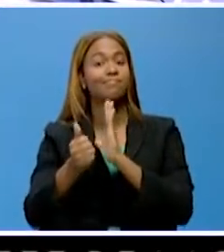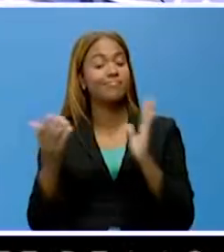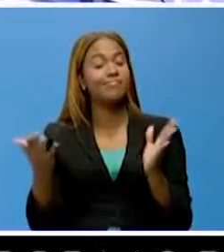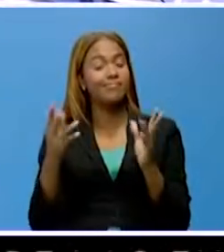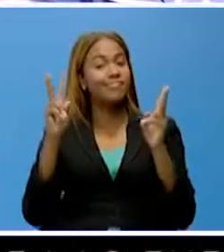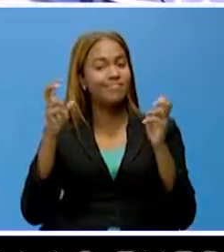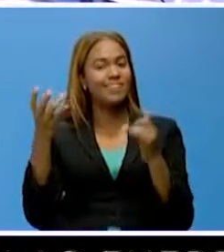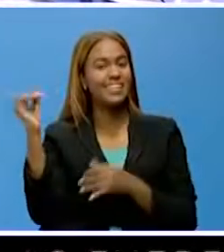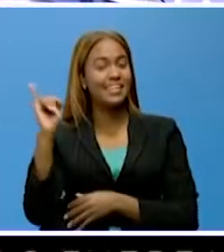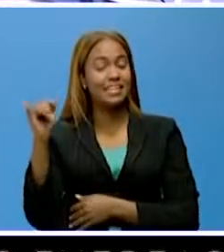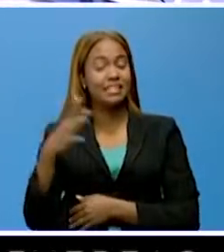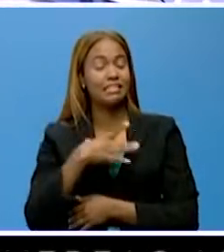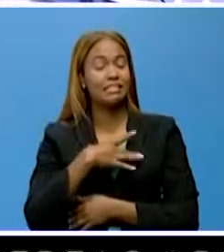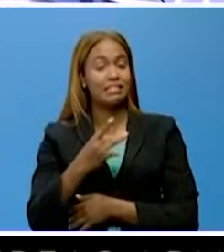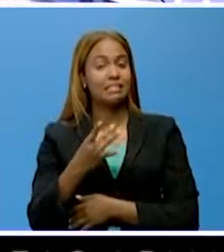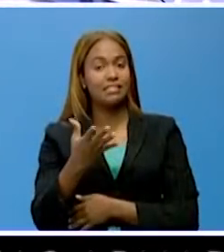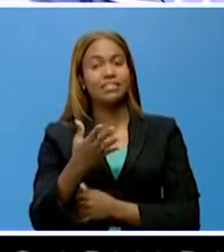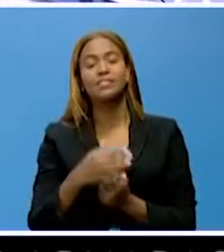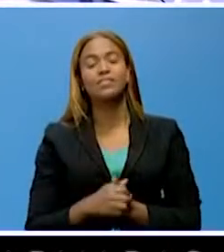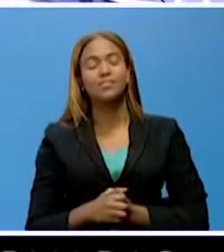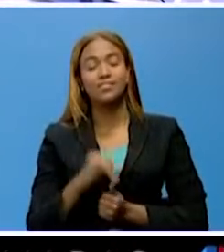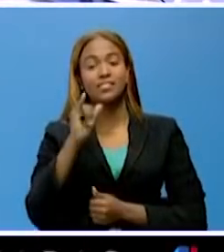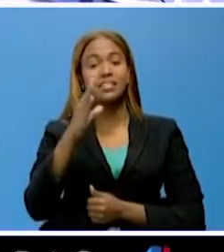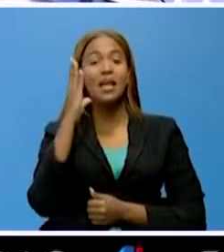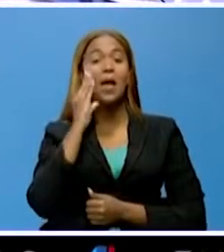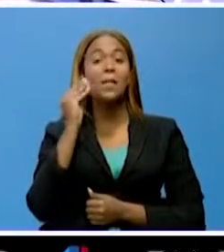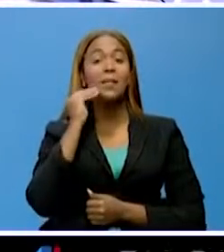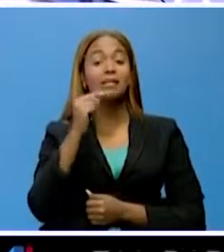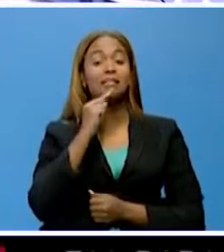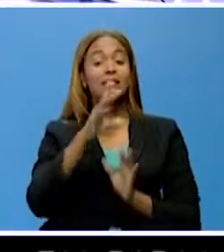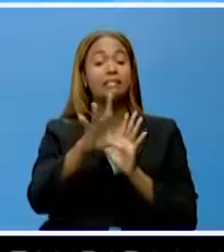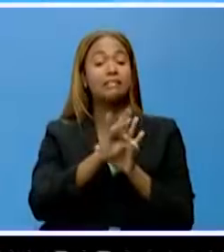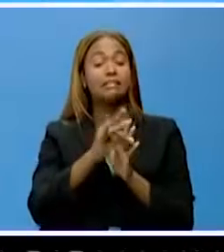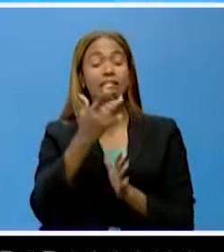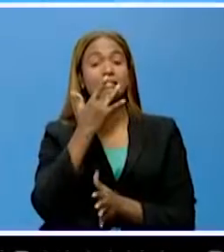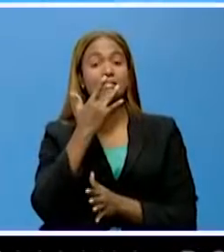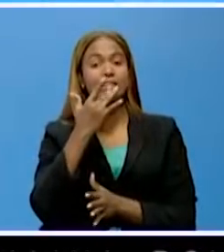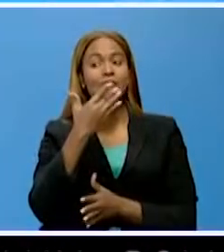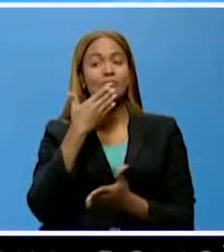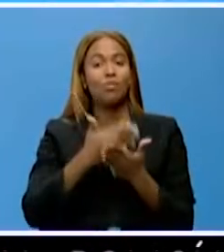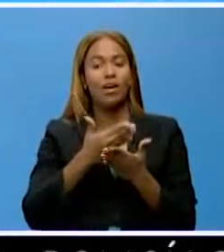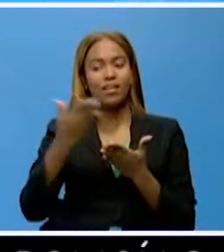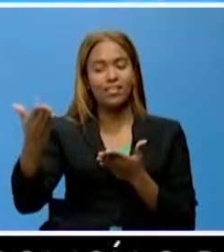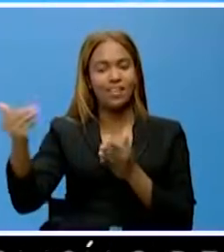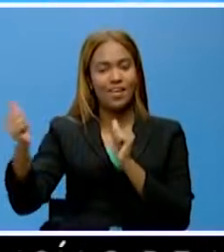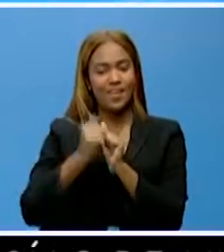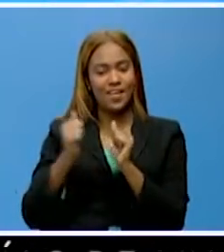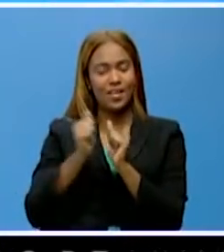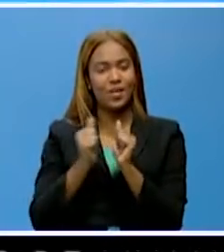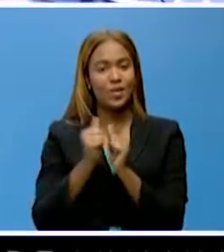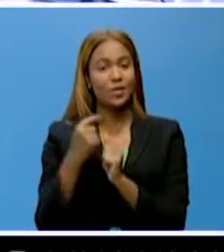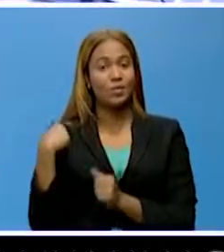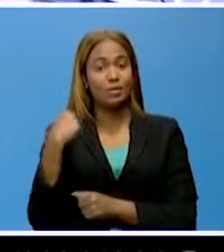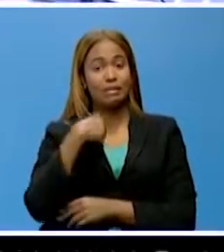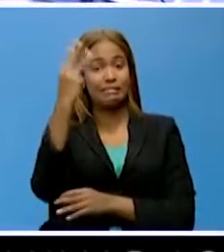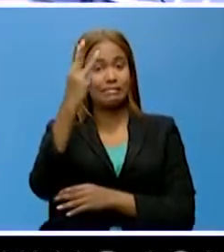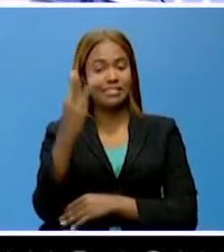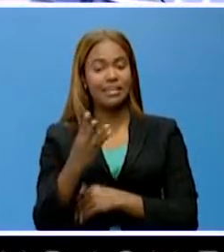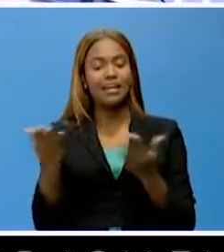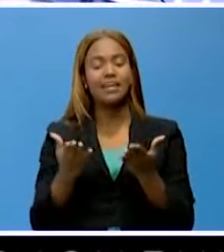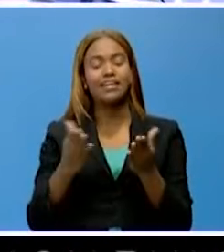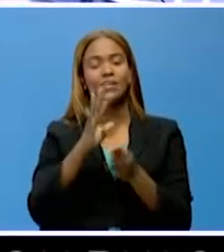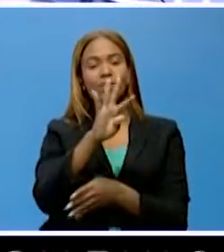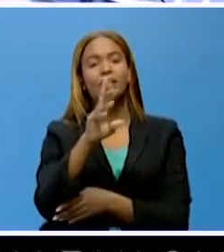temas. Eso me gusta. La sí, verdad la experiencia, que hemos hecho años. Una muy buena elección en tenerla usted cada miércoles junto a nosotros acá en este esquema de